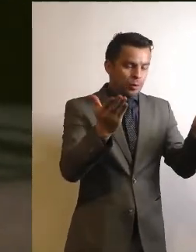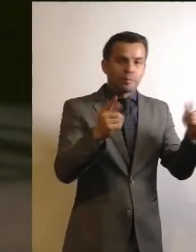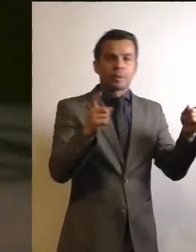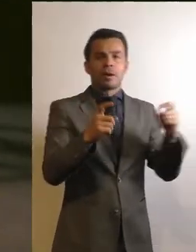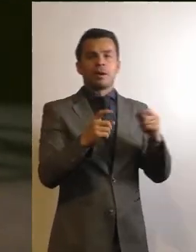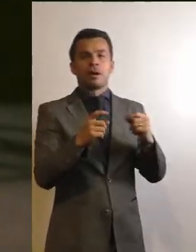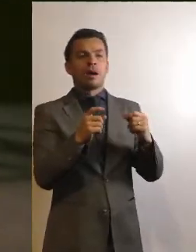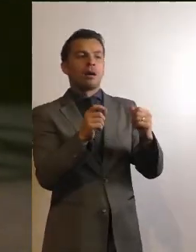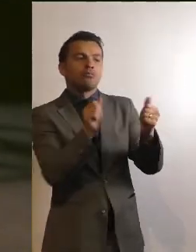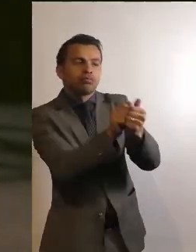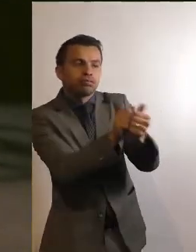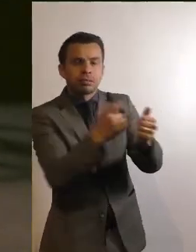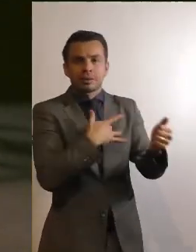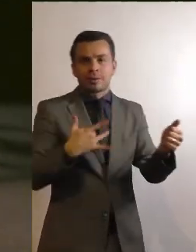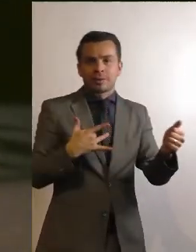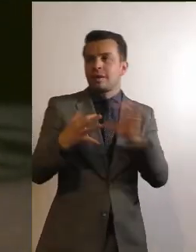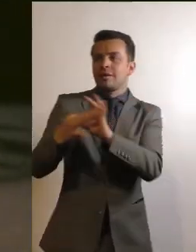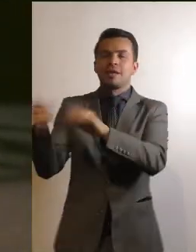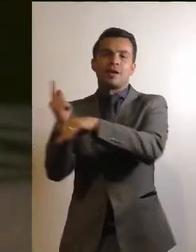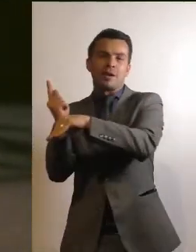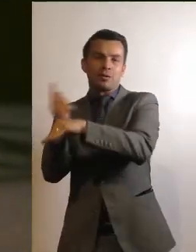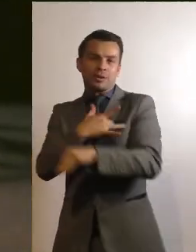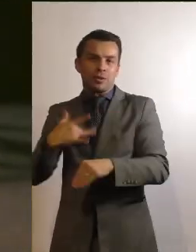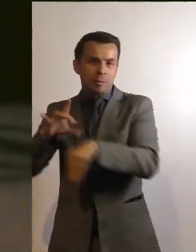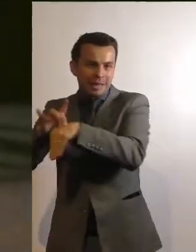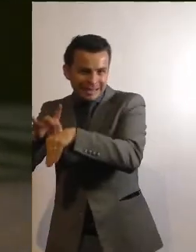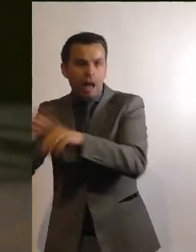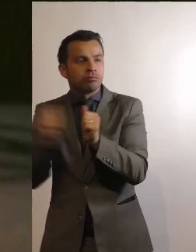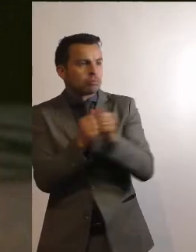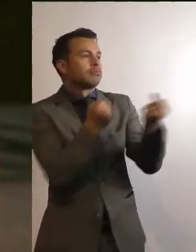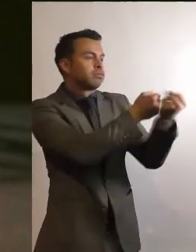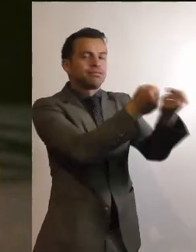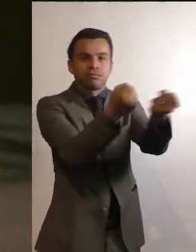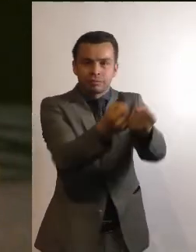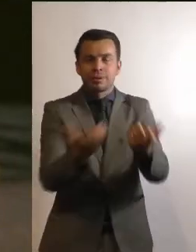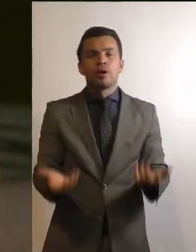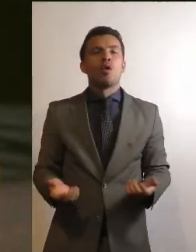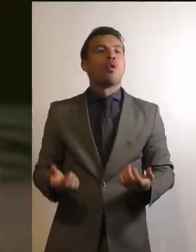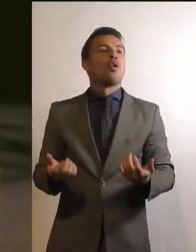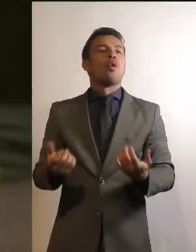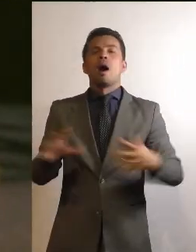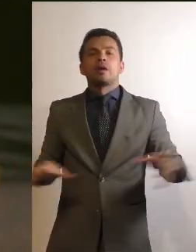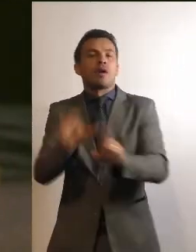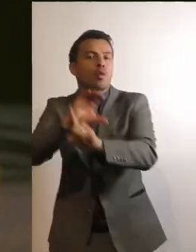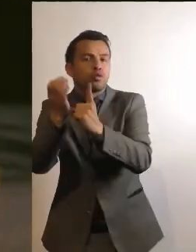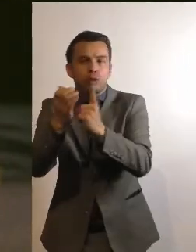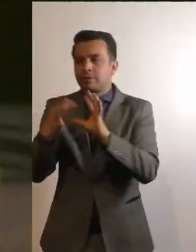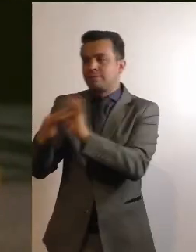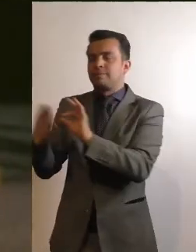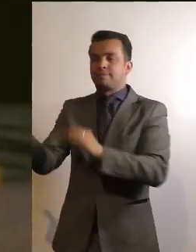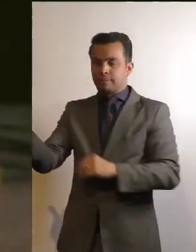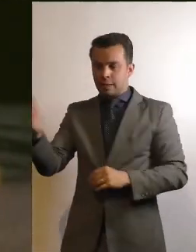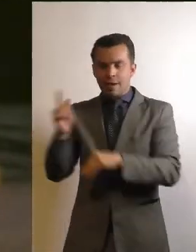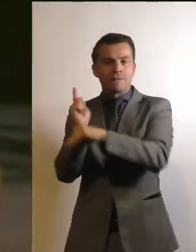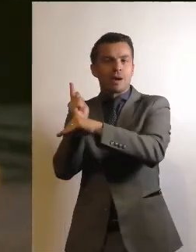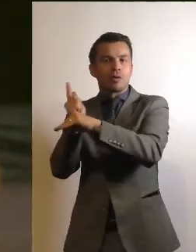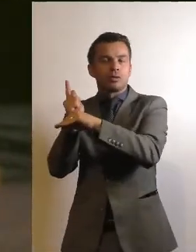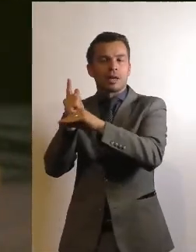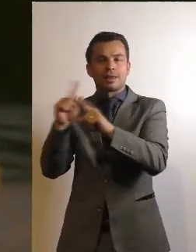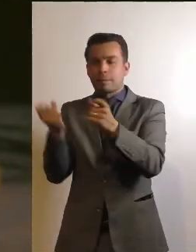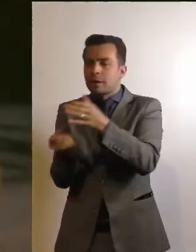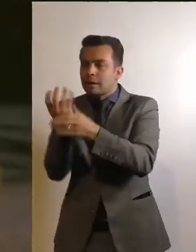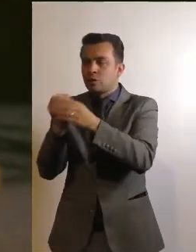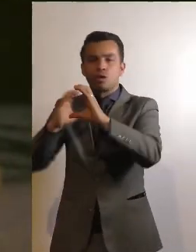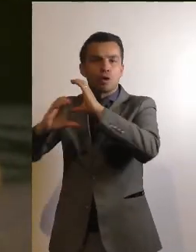de Medicina, las clínicas odontológicas, todas las actividades culturales en colaboración, por ejemplo, con la Facultad de Creación y